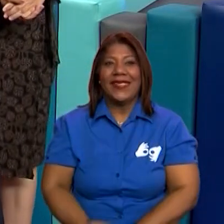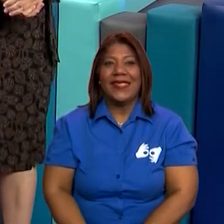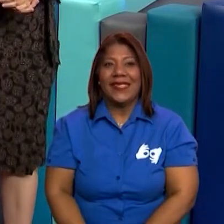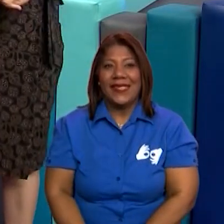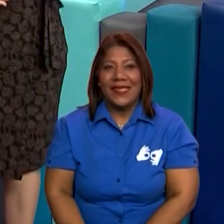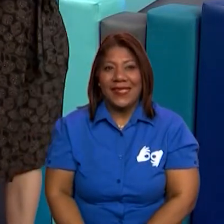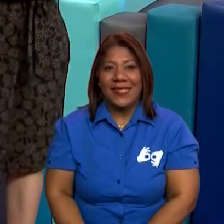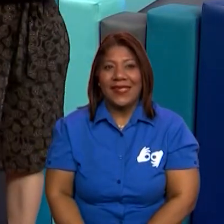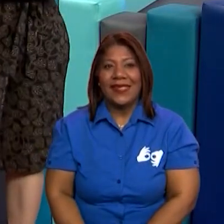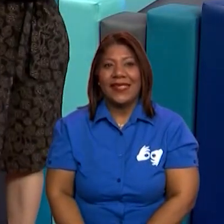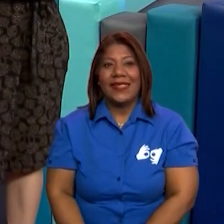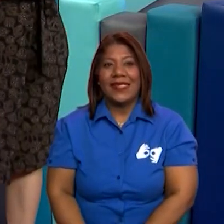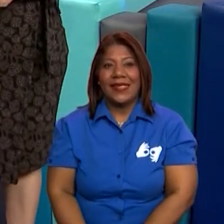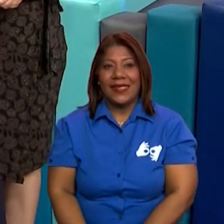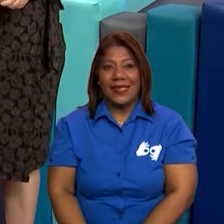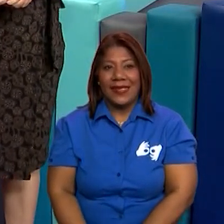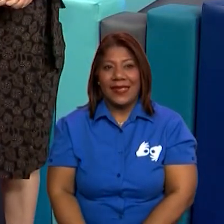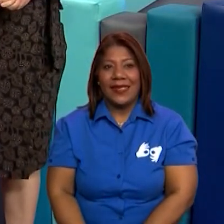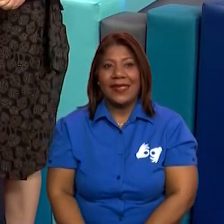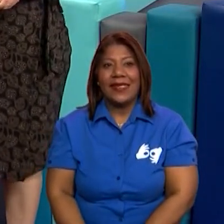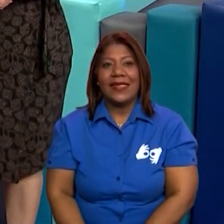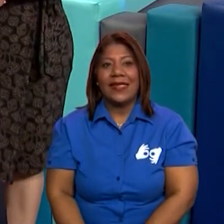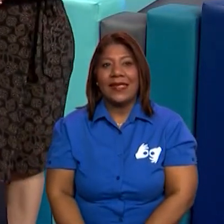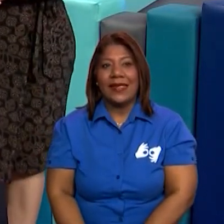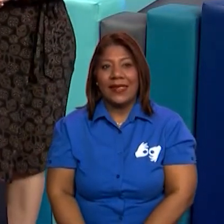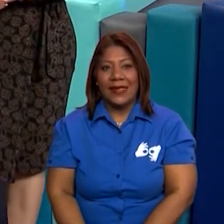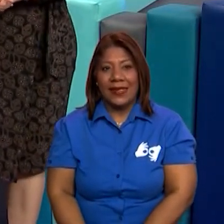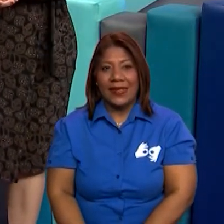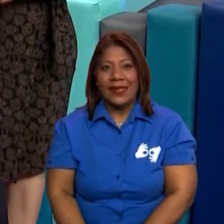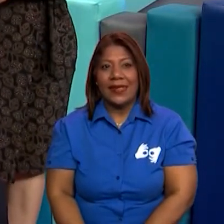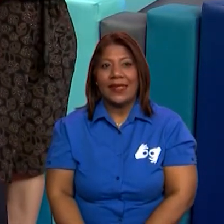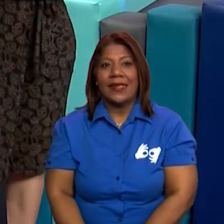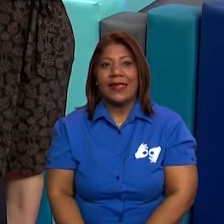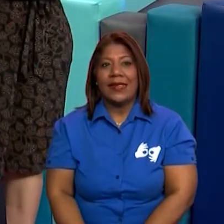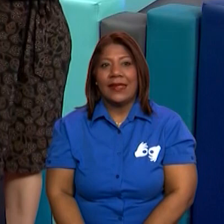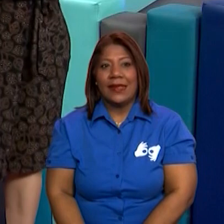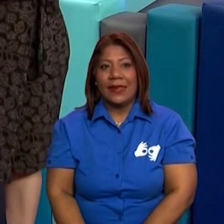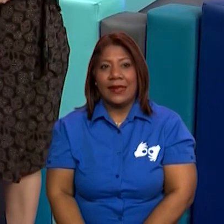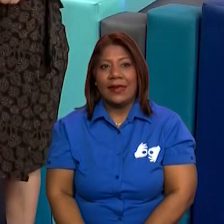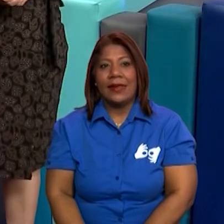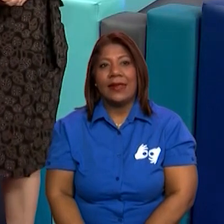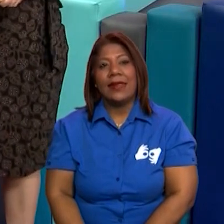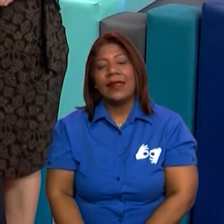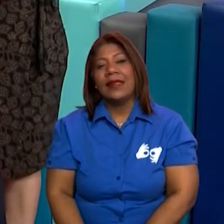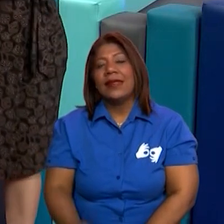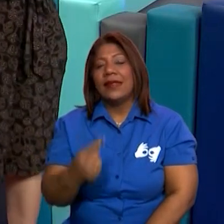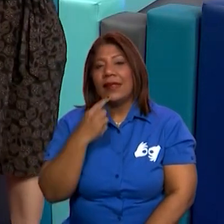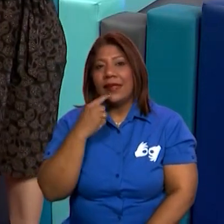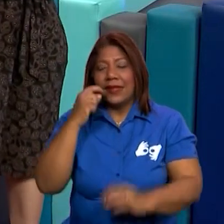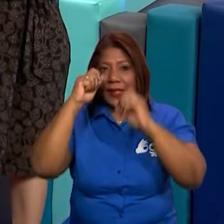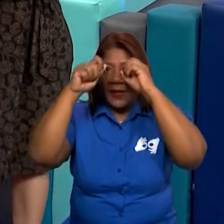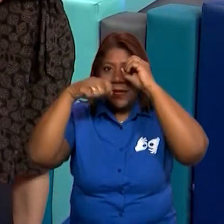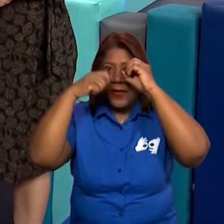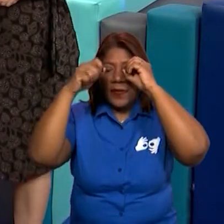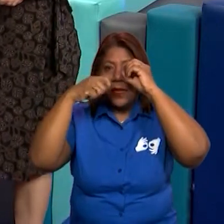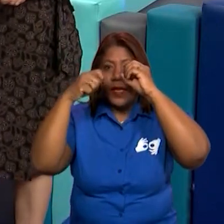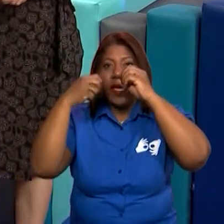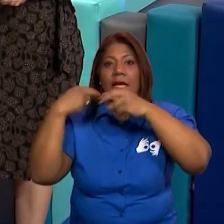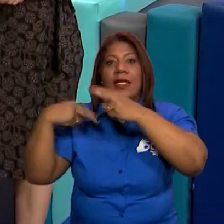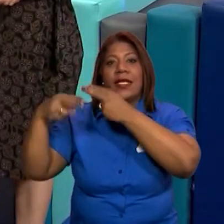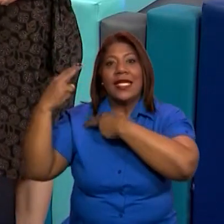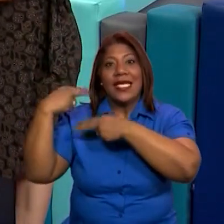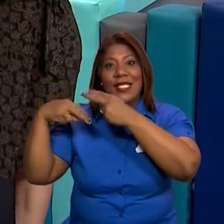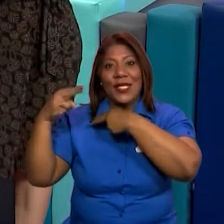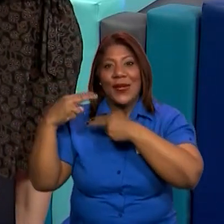bien, maestra. Entonces, vamos aquí a ver un pequeño video acerca de nuestra historia de